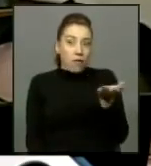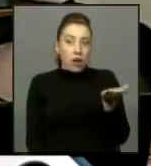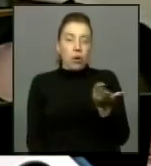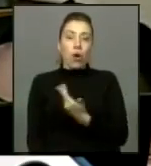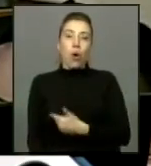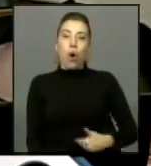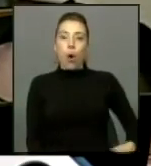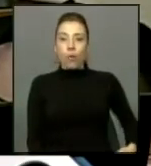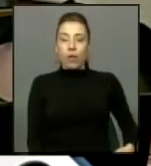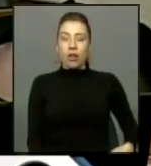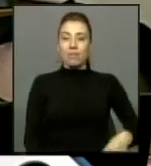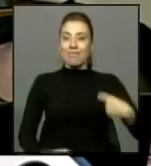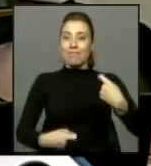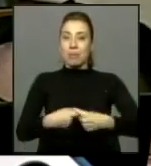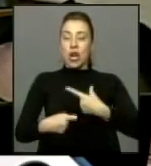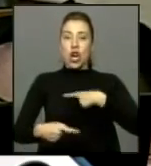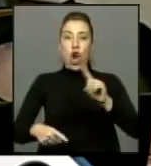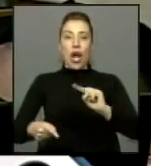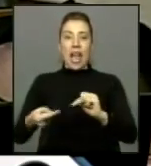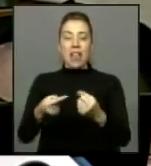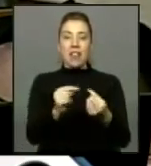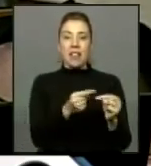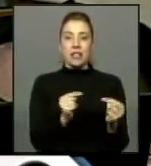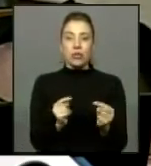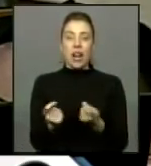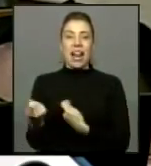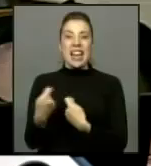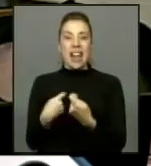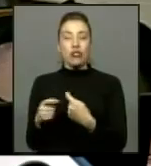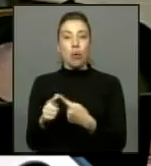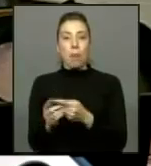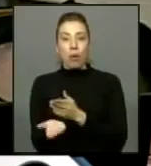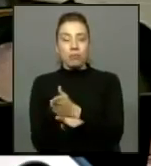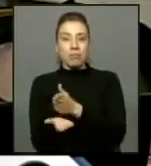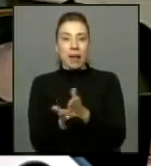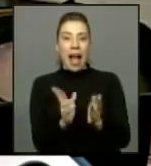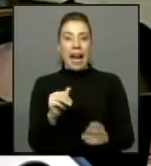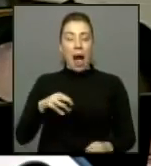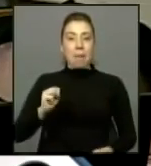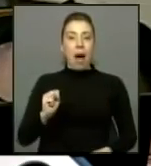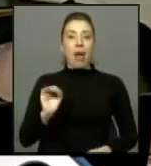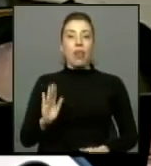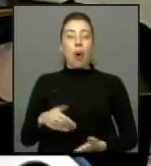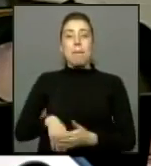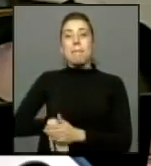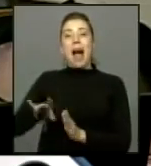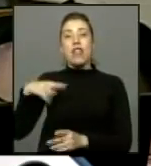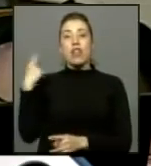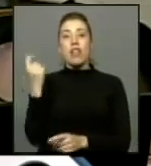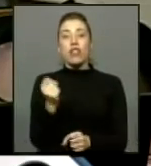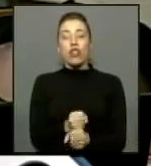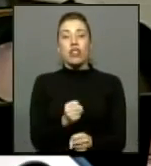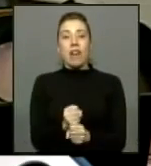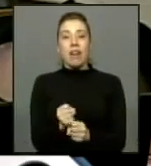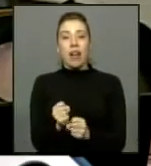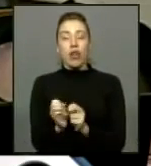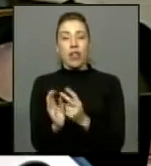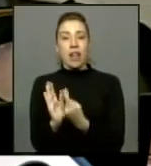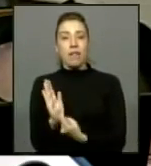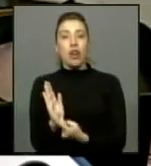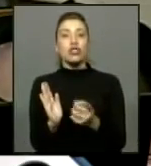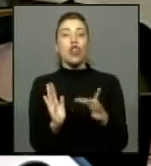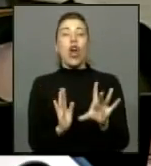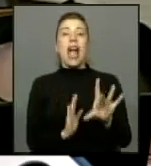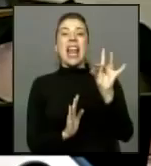el Gobierno, al negarse a discutir siquiera la negociación por rama, excluyó a la mayoría de los trabajadores de esta reforma y optó